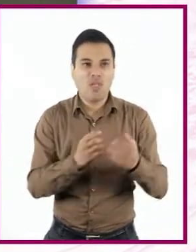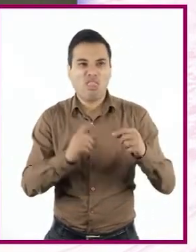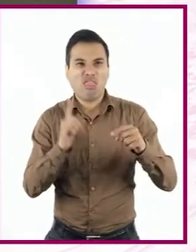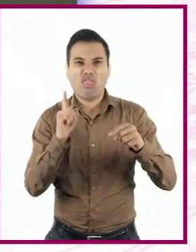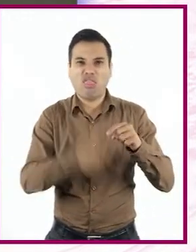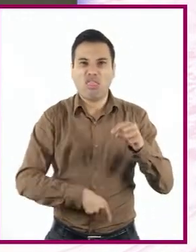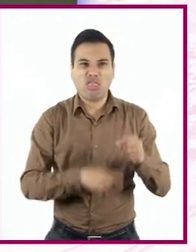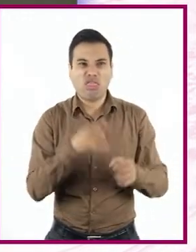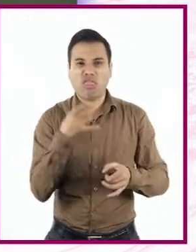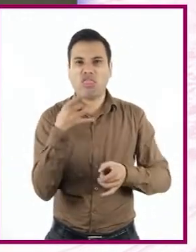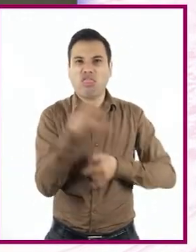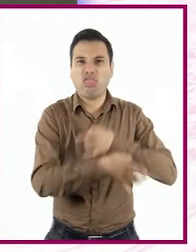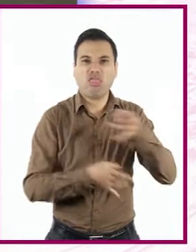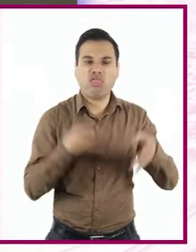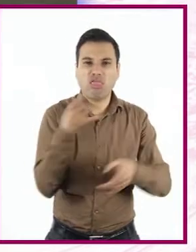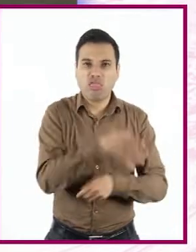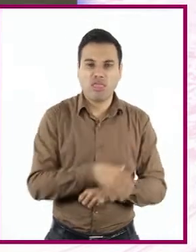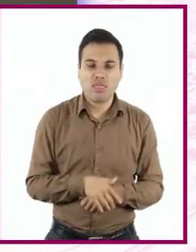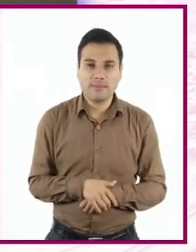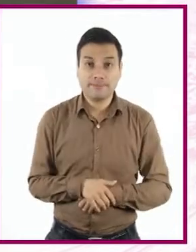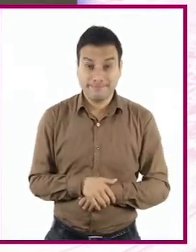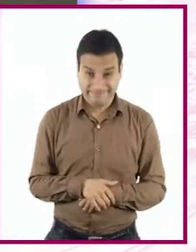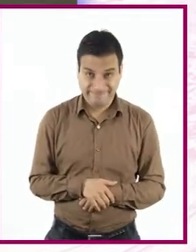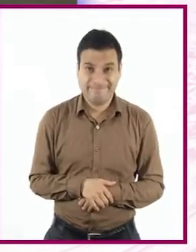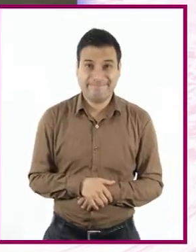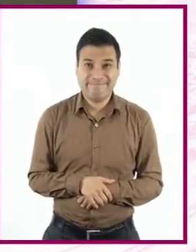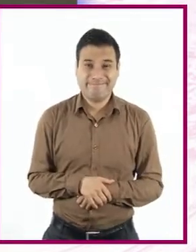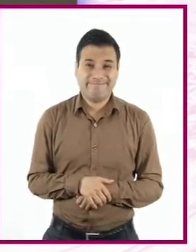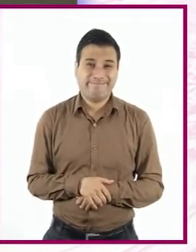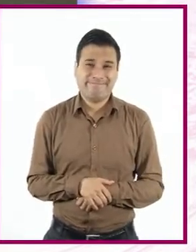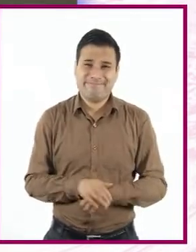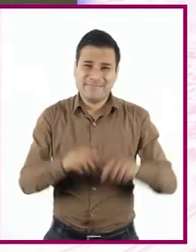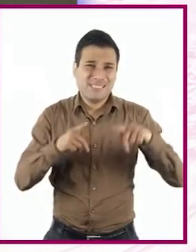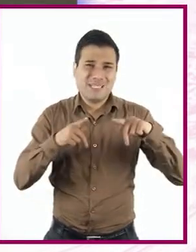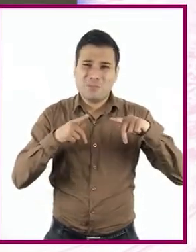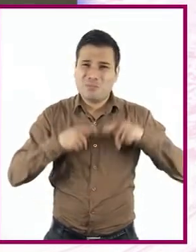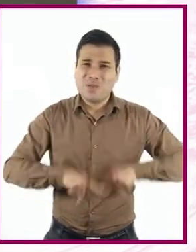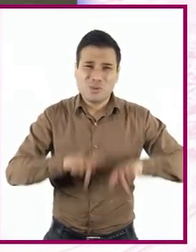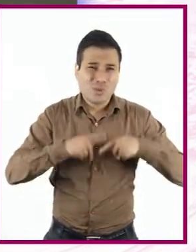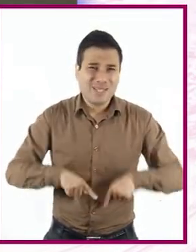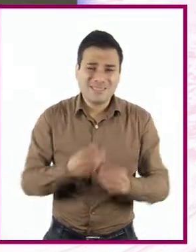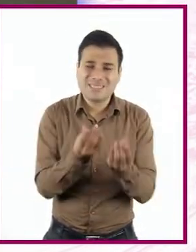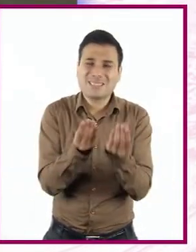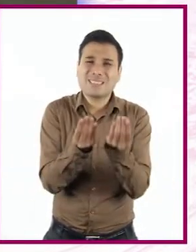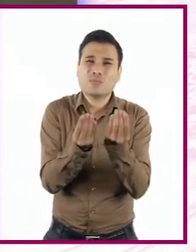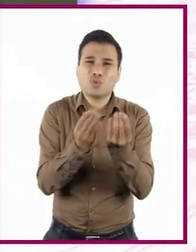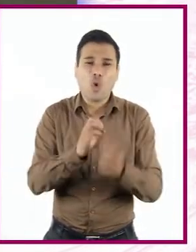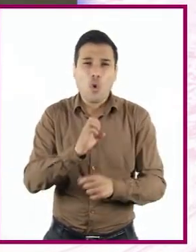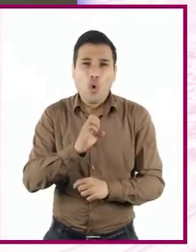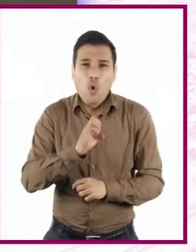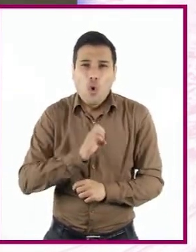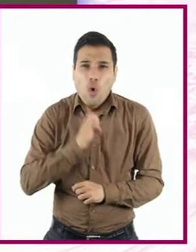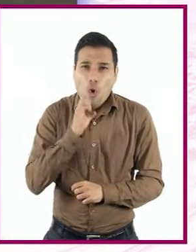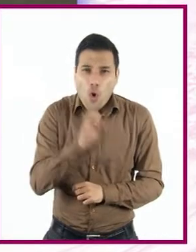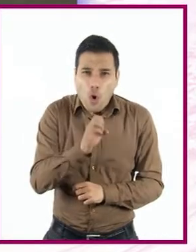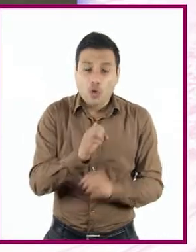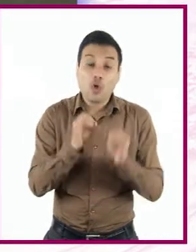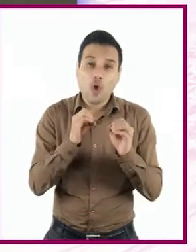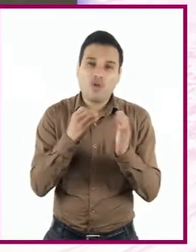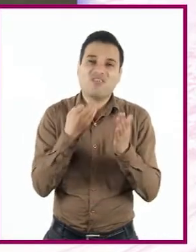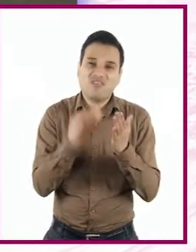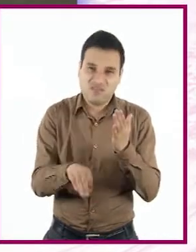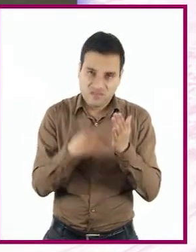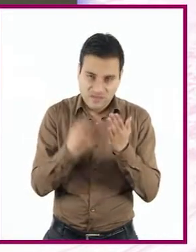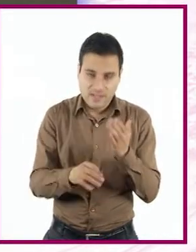quien no las entiende, el ambiente social hostil o la poca difusión que tienen en los medios